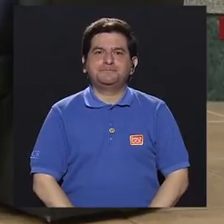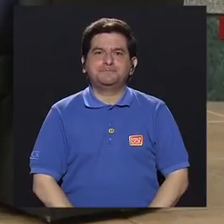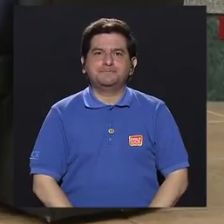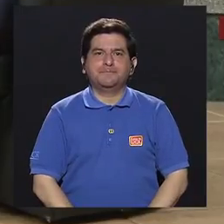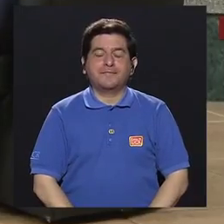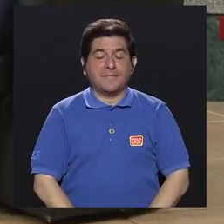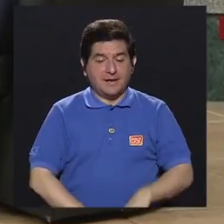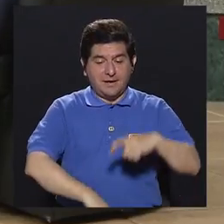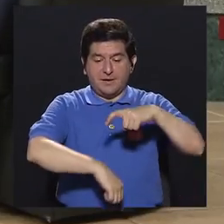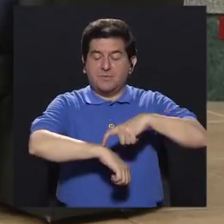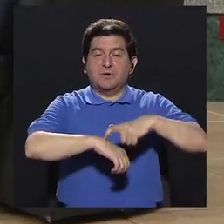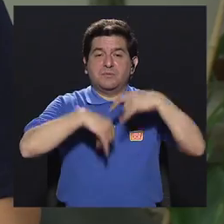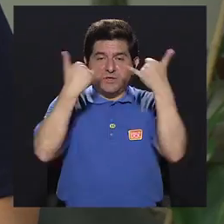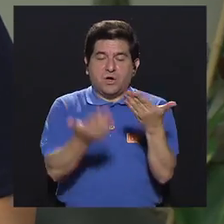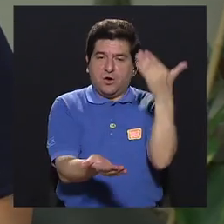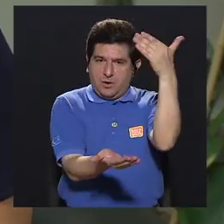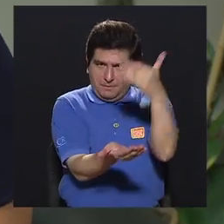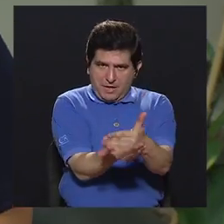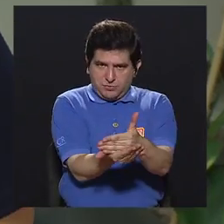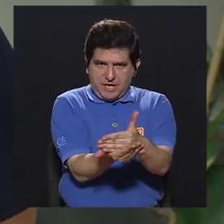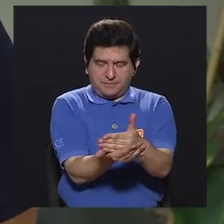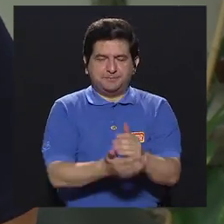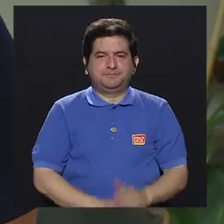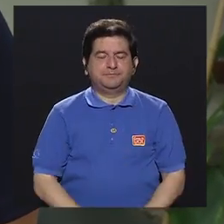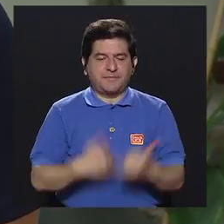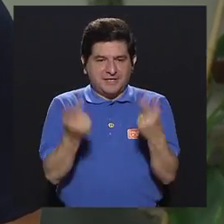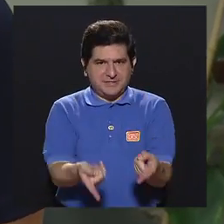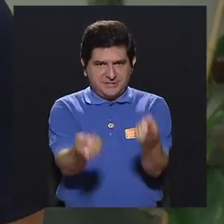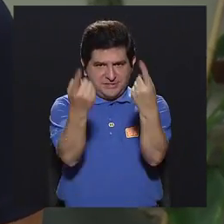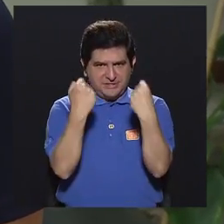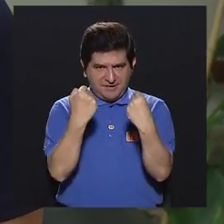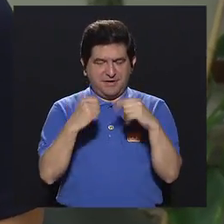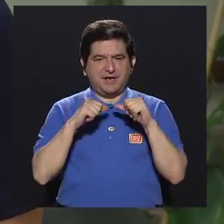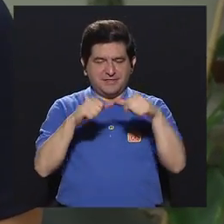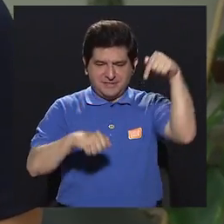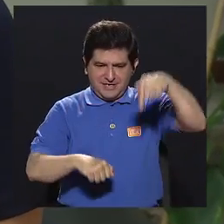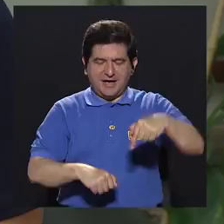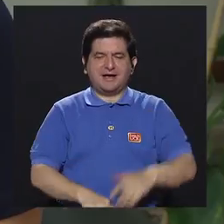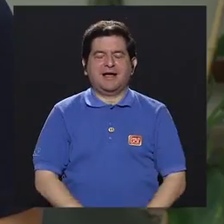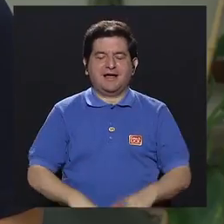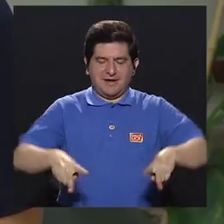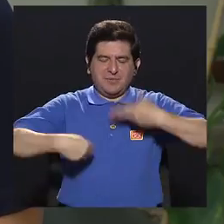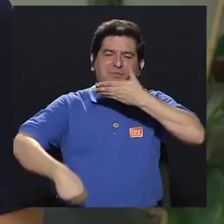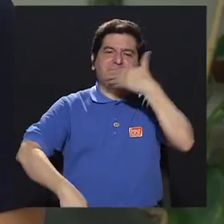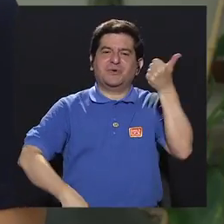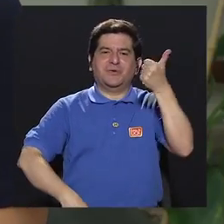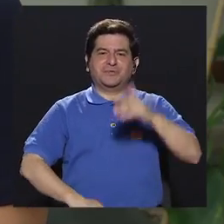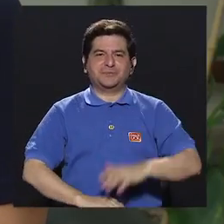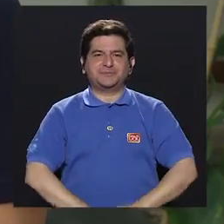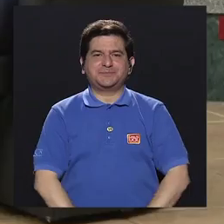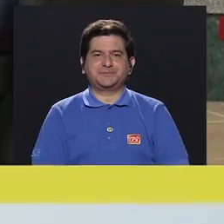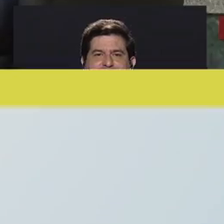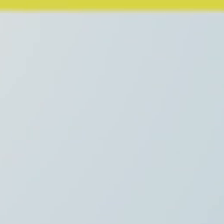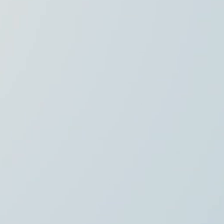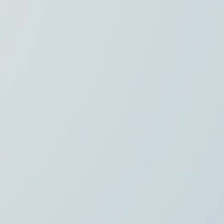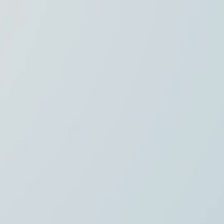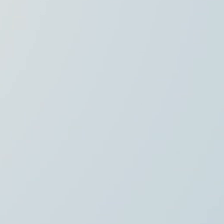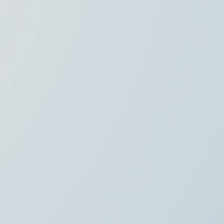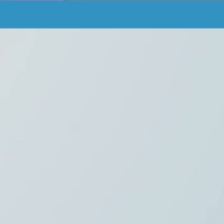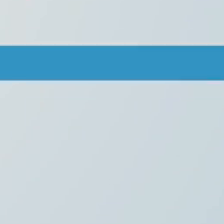bueno, es momento de hacer una pausa. Ya regresamos, continúe con nosotros en Vivir Mejor.